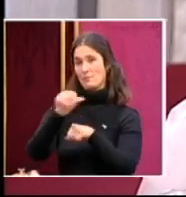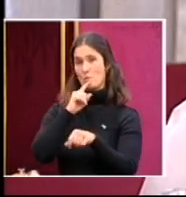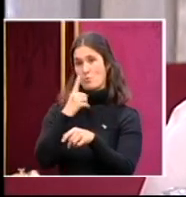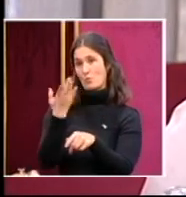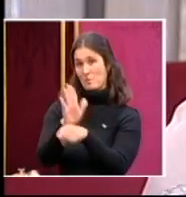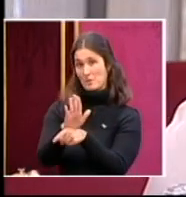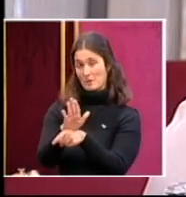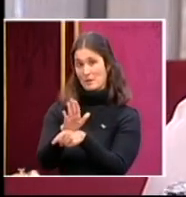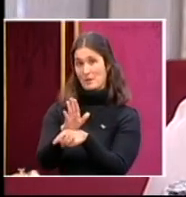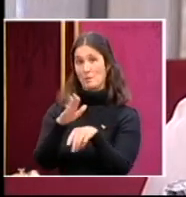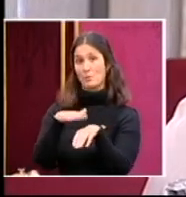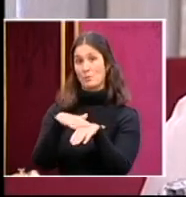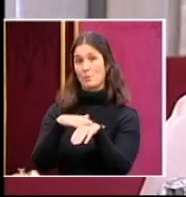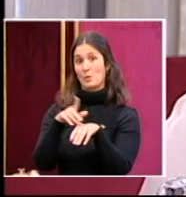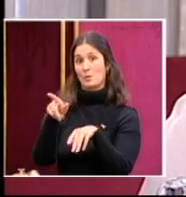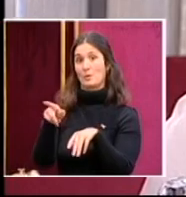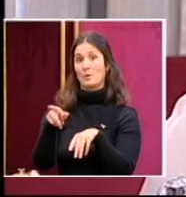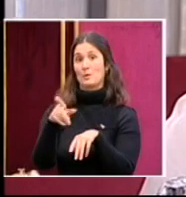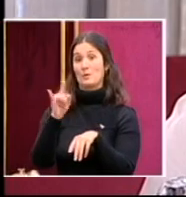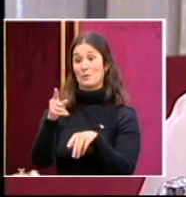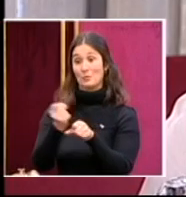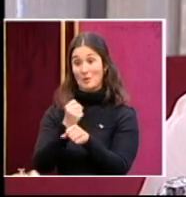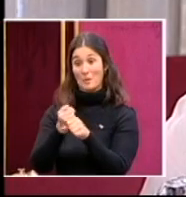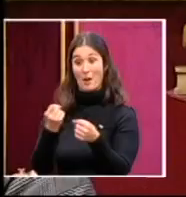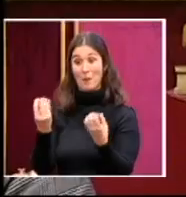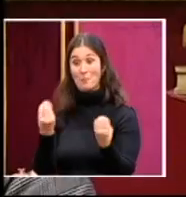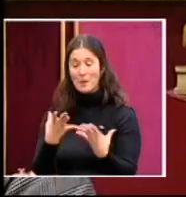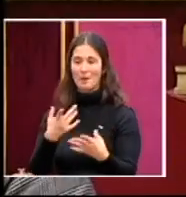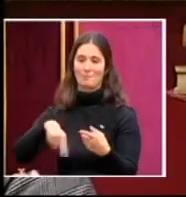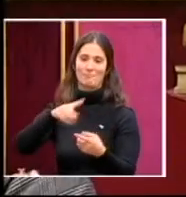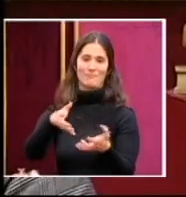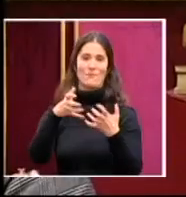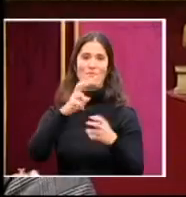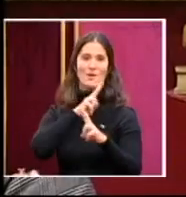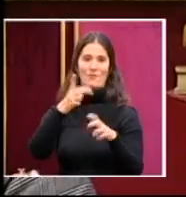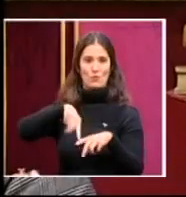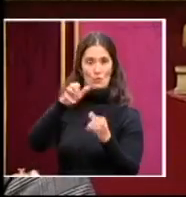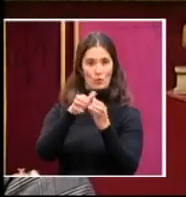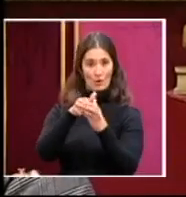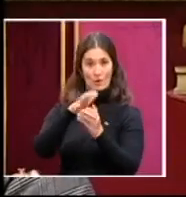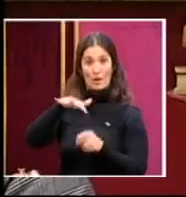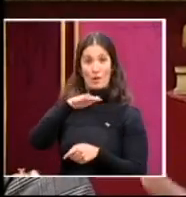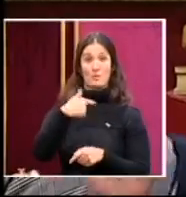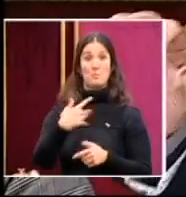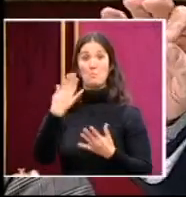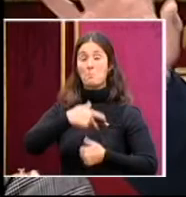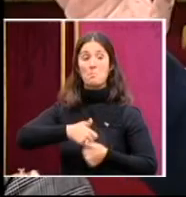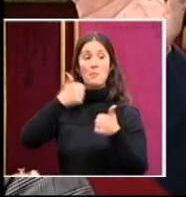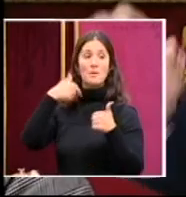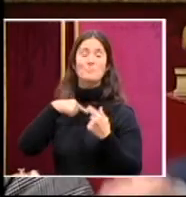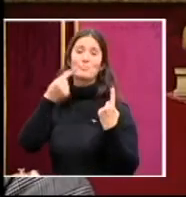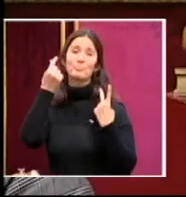representación, porque su buena labor será buena labor para los granadinos y granadinas. Dicho esto, simplemente pues señalar